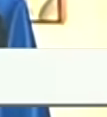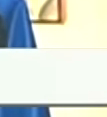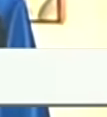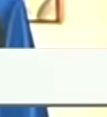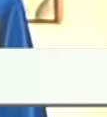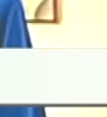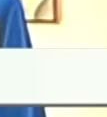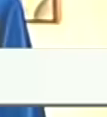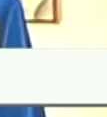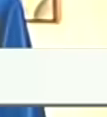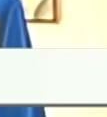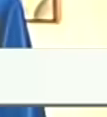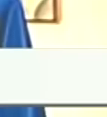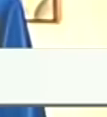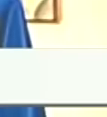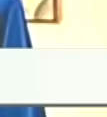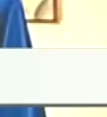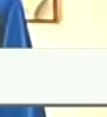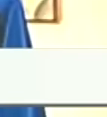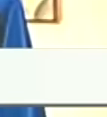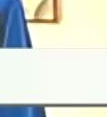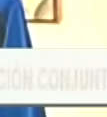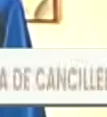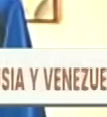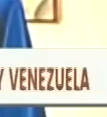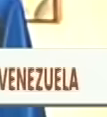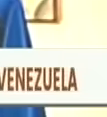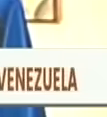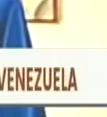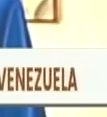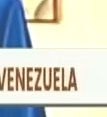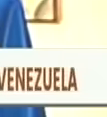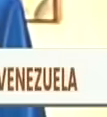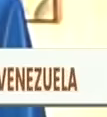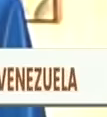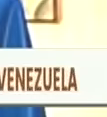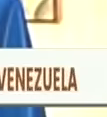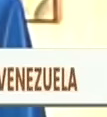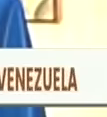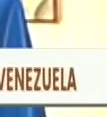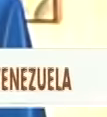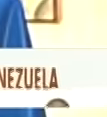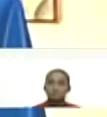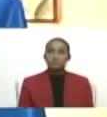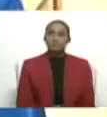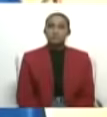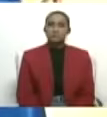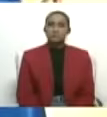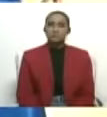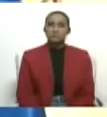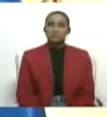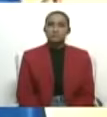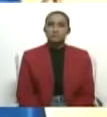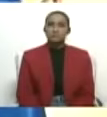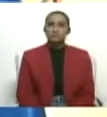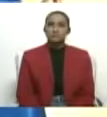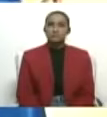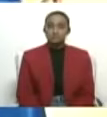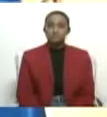en el mundo en general. Nos unen las relaciones de la asociación estratégica estrecha,